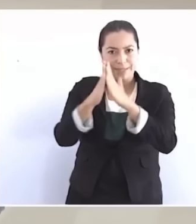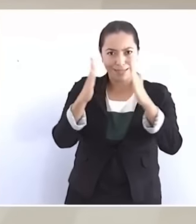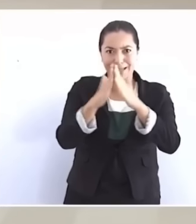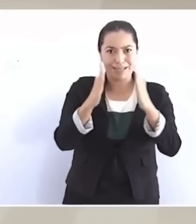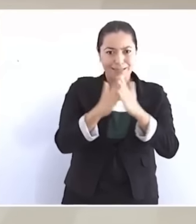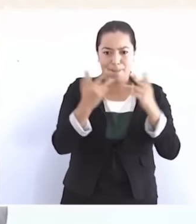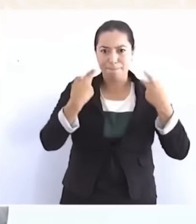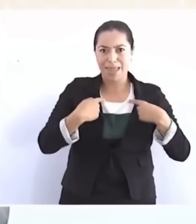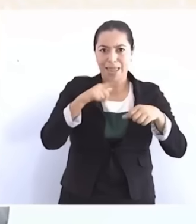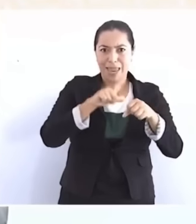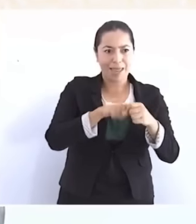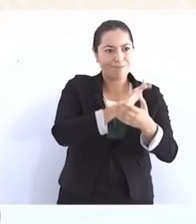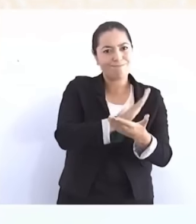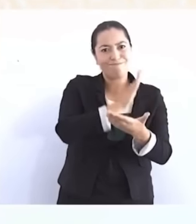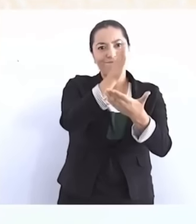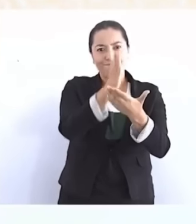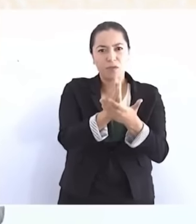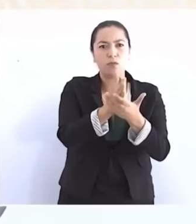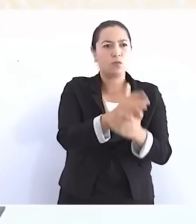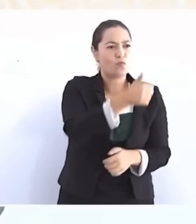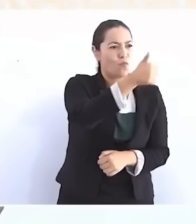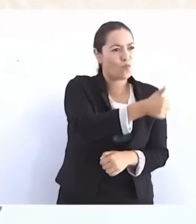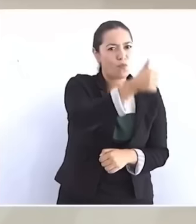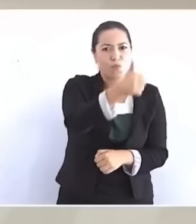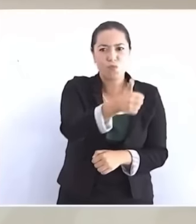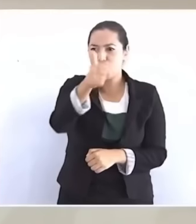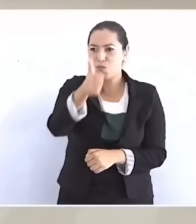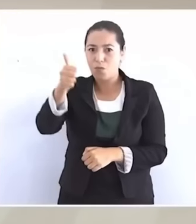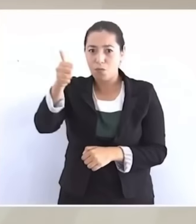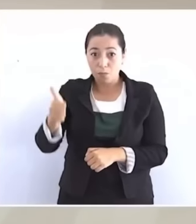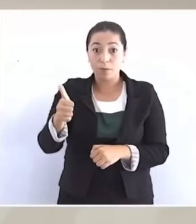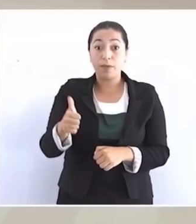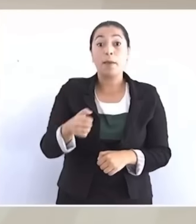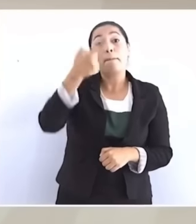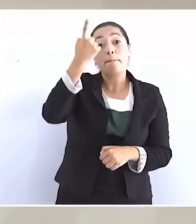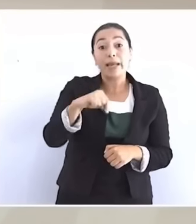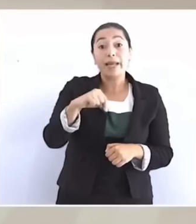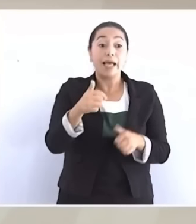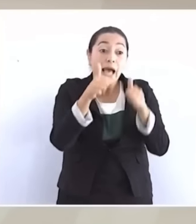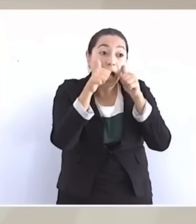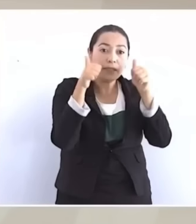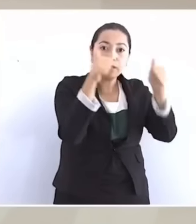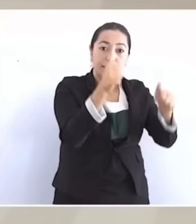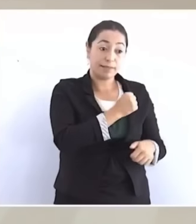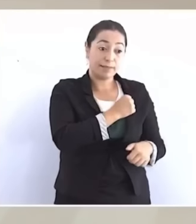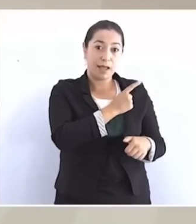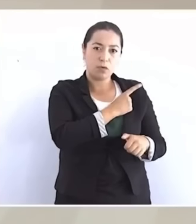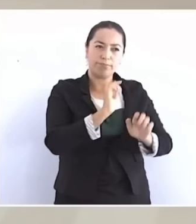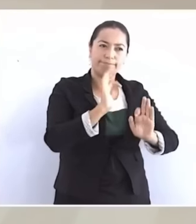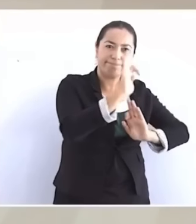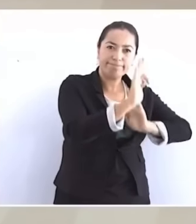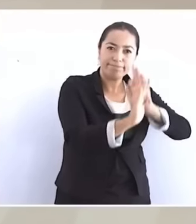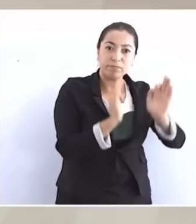personalmente, casa por casa, a llevar la salud casa por casa.